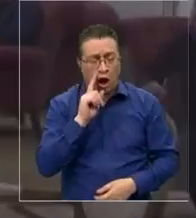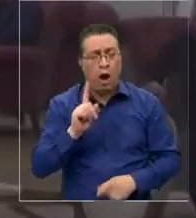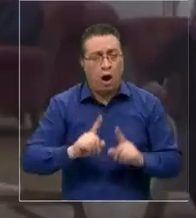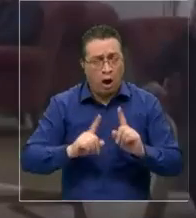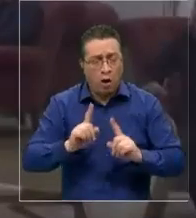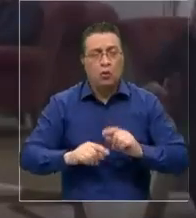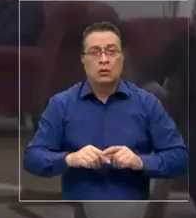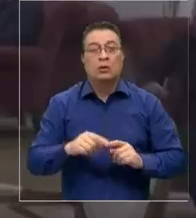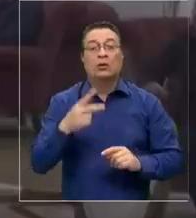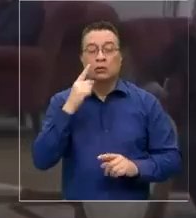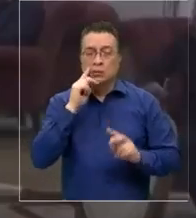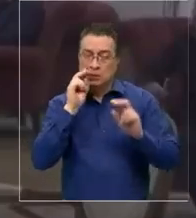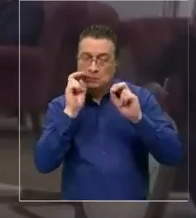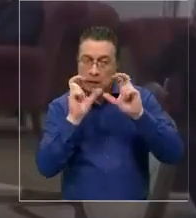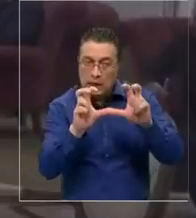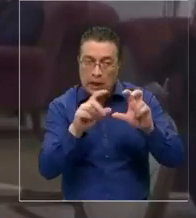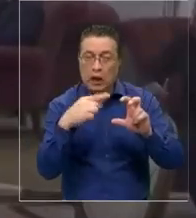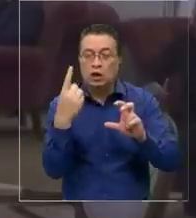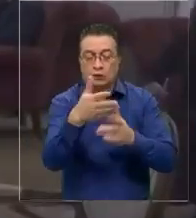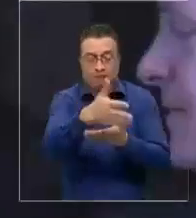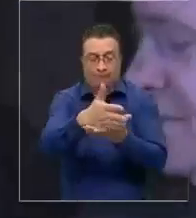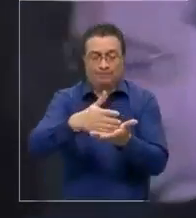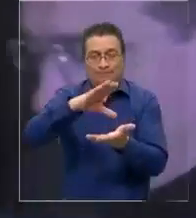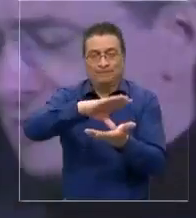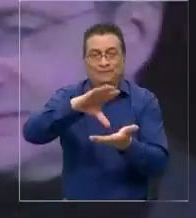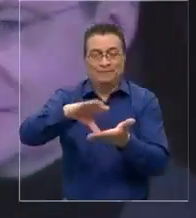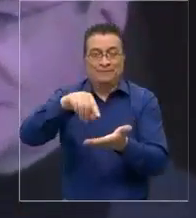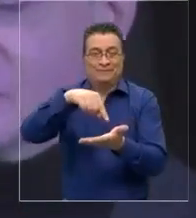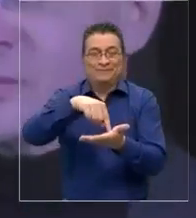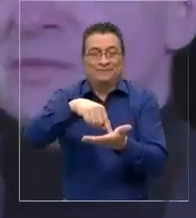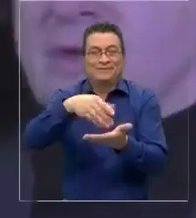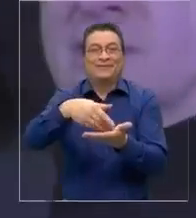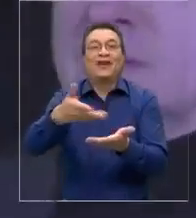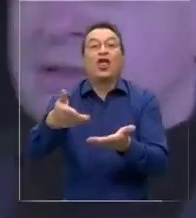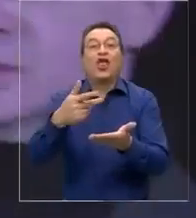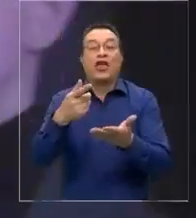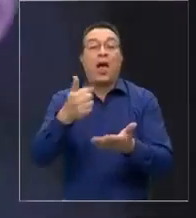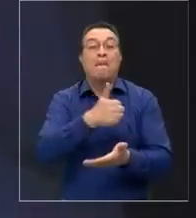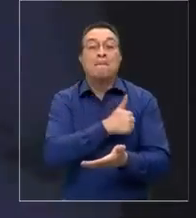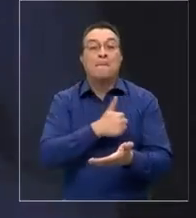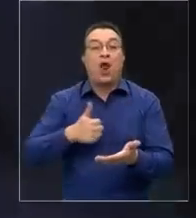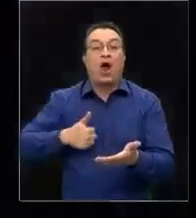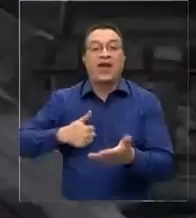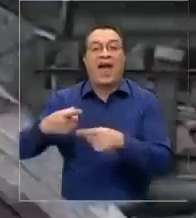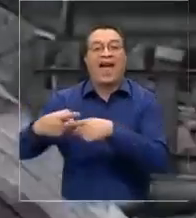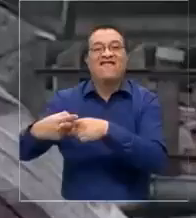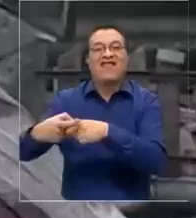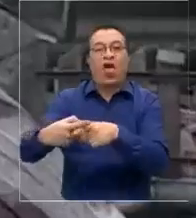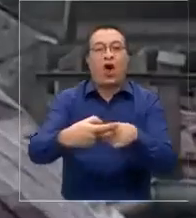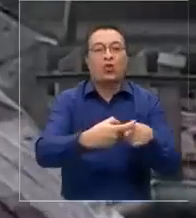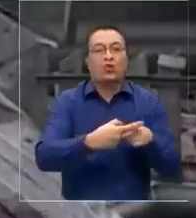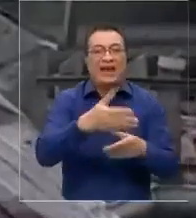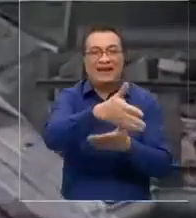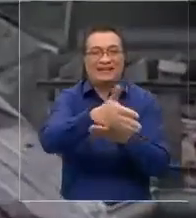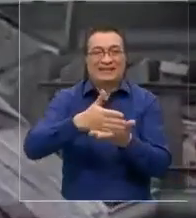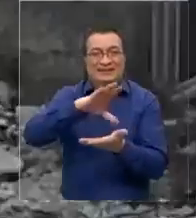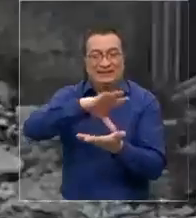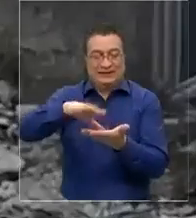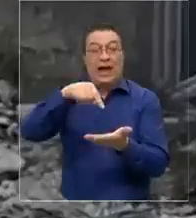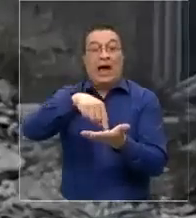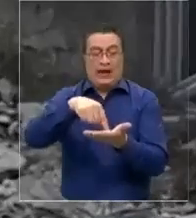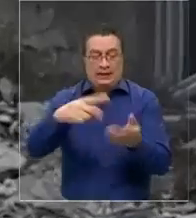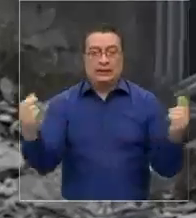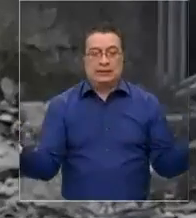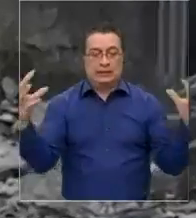Las miradas estarán puestas en la ciudad fronteriza de Brest, en el límite entre Polonia y Bielorrusia. Allí se reunirán las